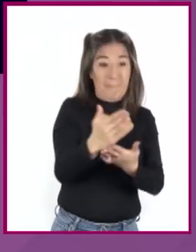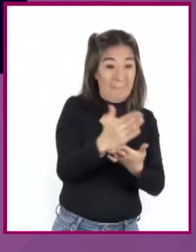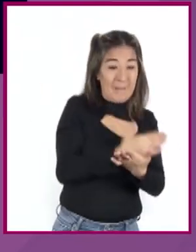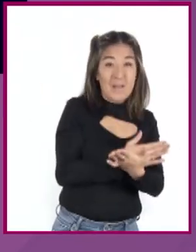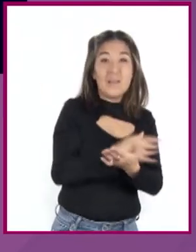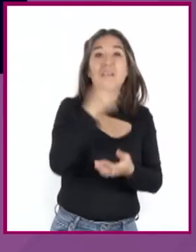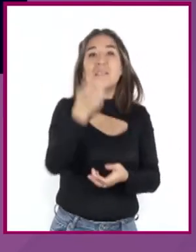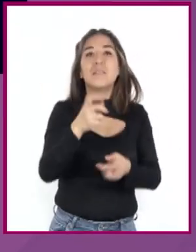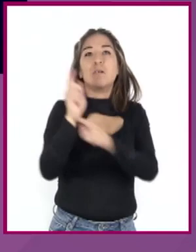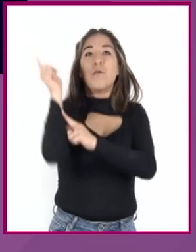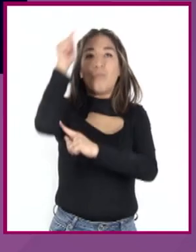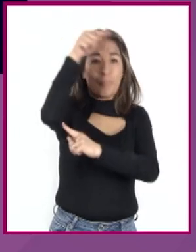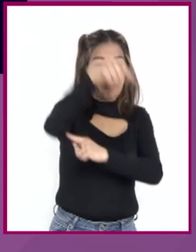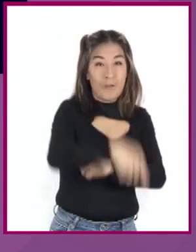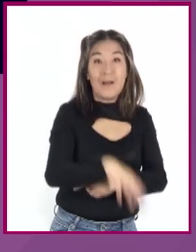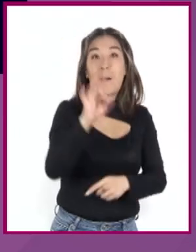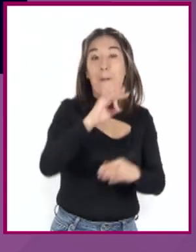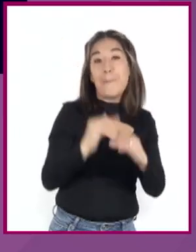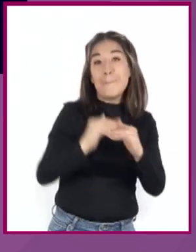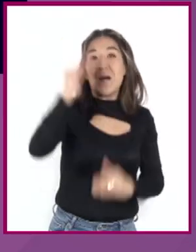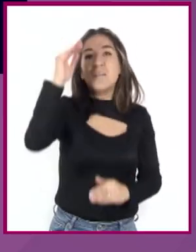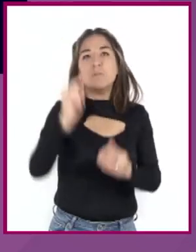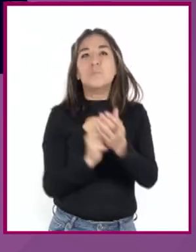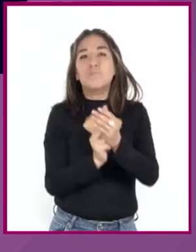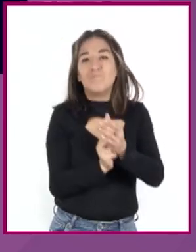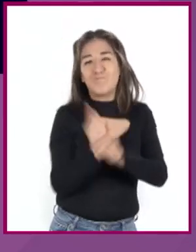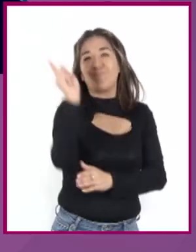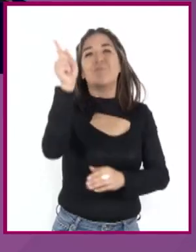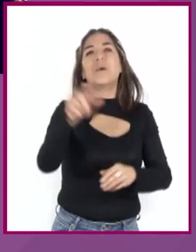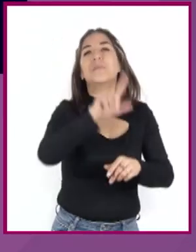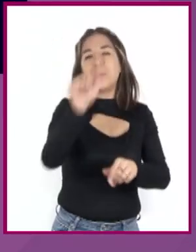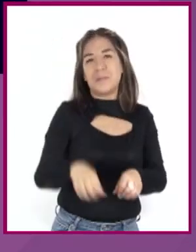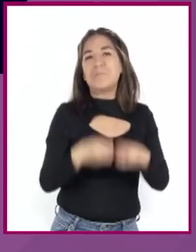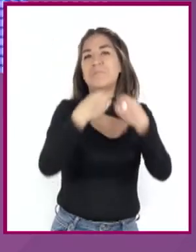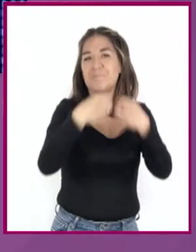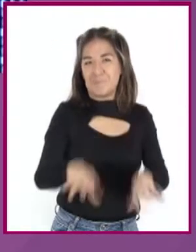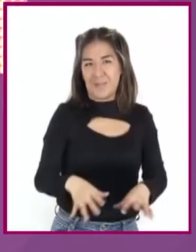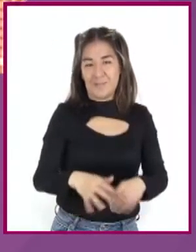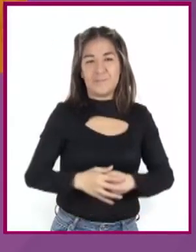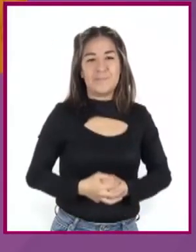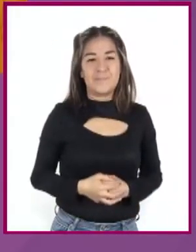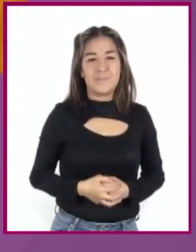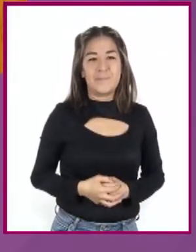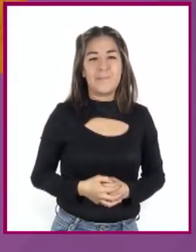en la Tierra y si fuera mayor, saldría de la órbita y se perdería en el espacio.